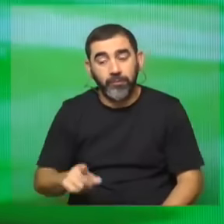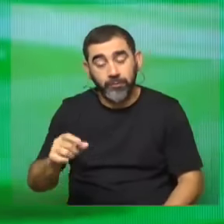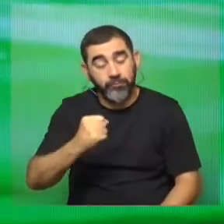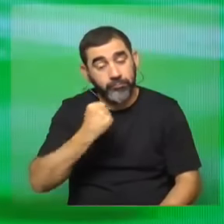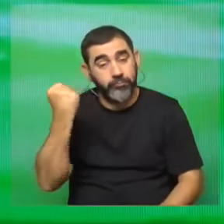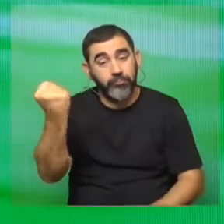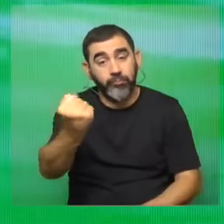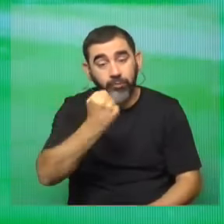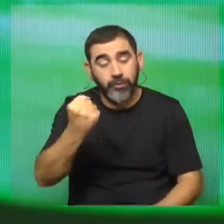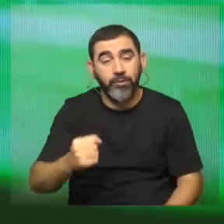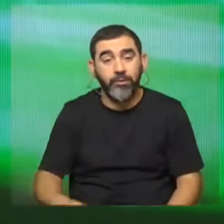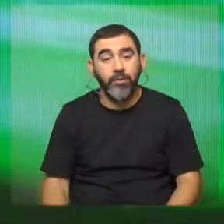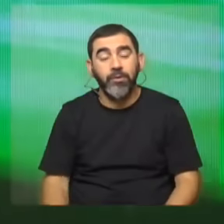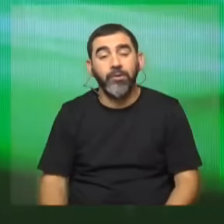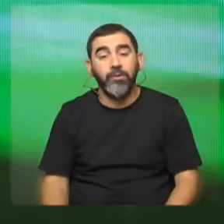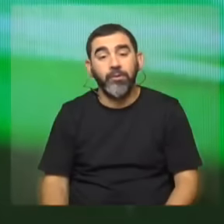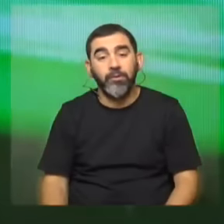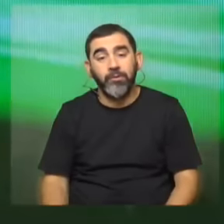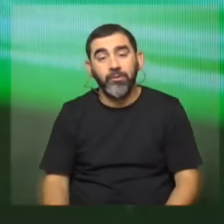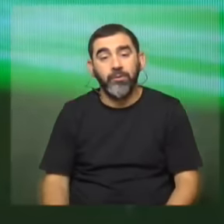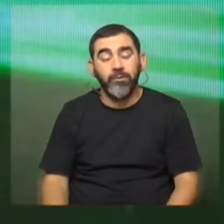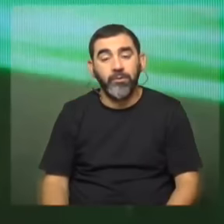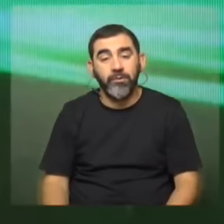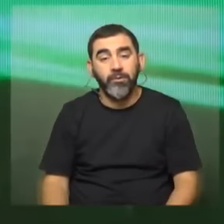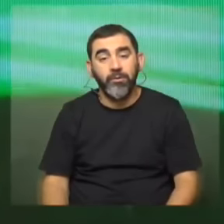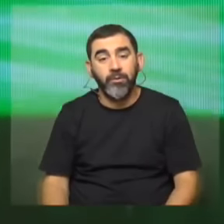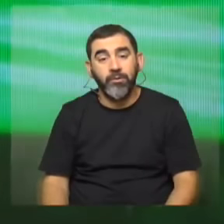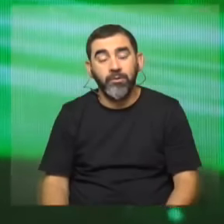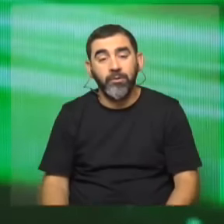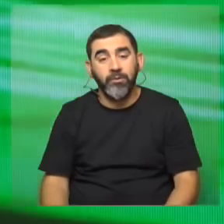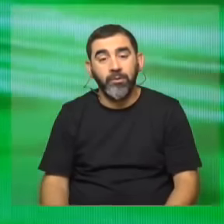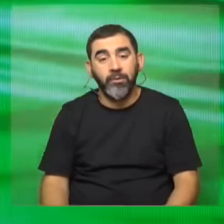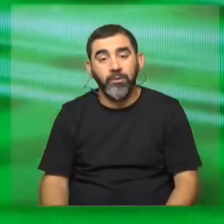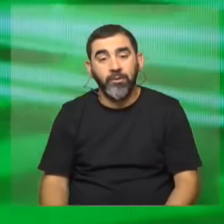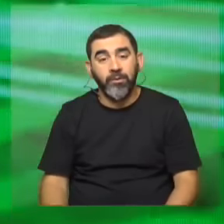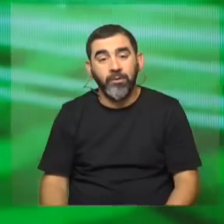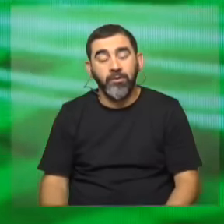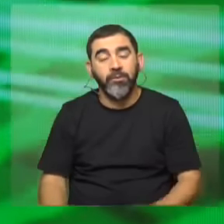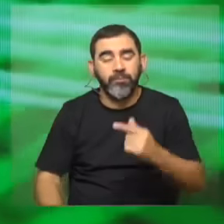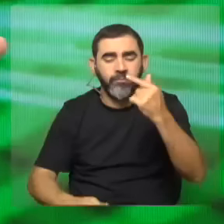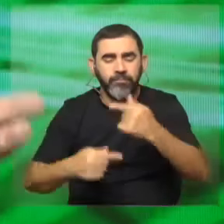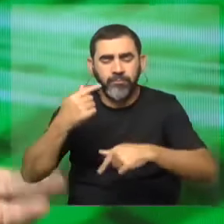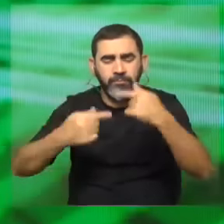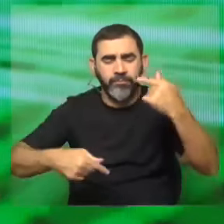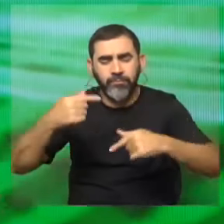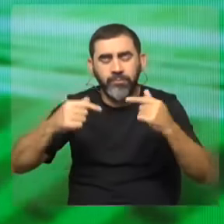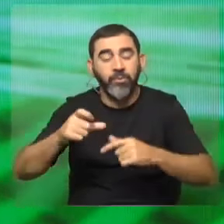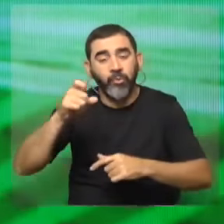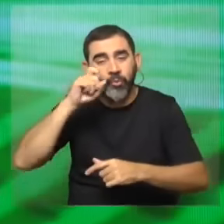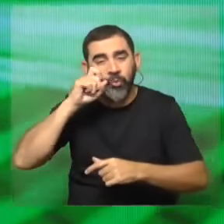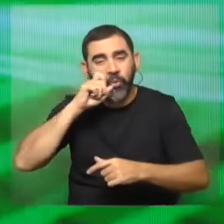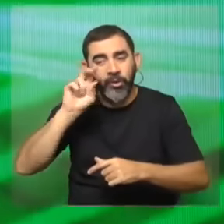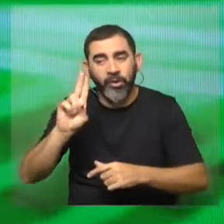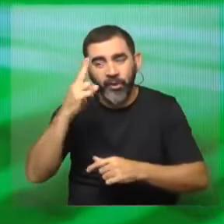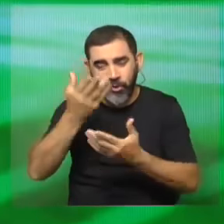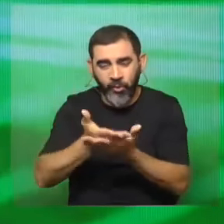Bueno creo que es fruto de muchas cosas es fruto de la diversidad de oferta turística que hoy